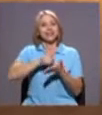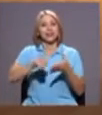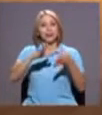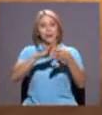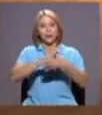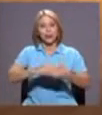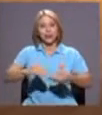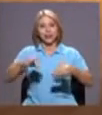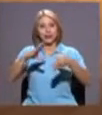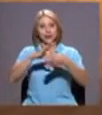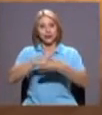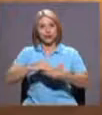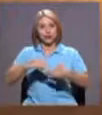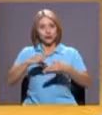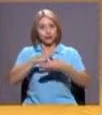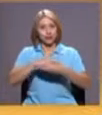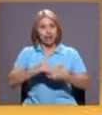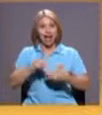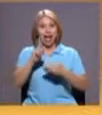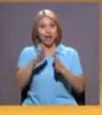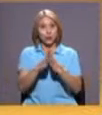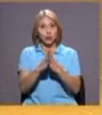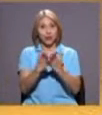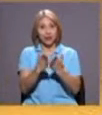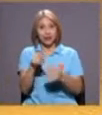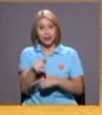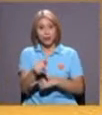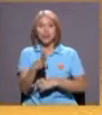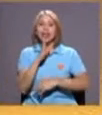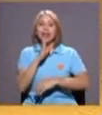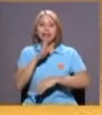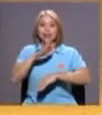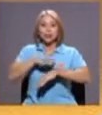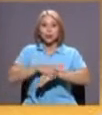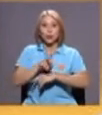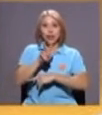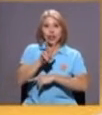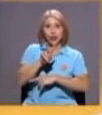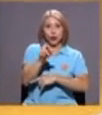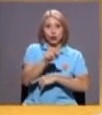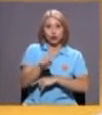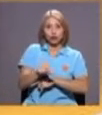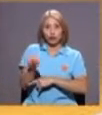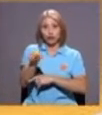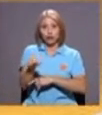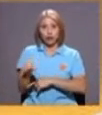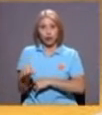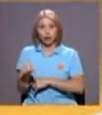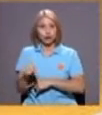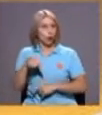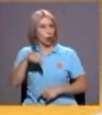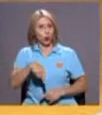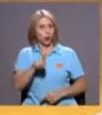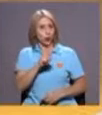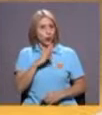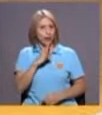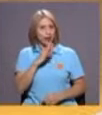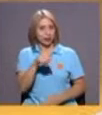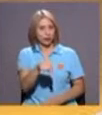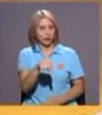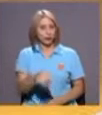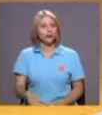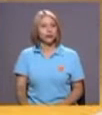Hay un título que se refiere a Dos Ríos y del que creo que hoy no hablaremos,